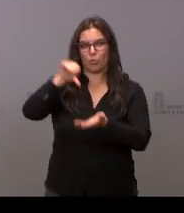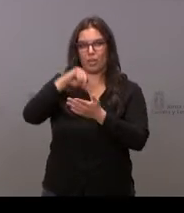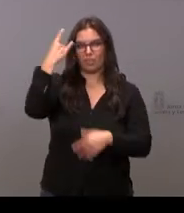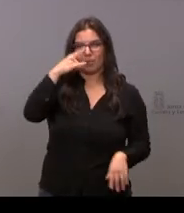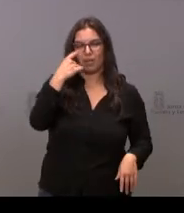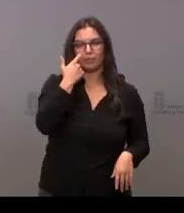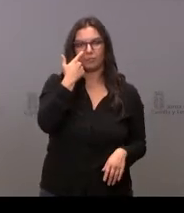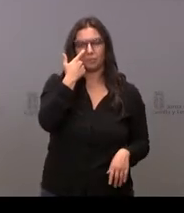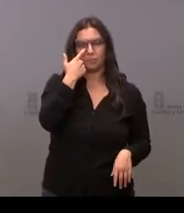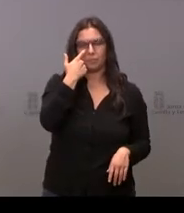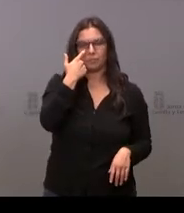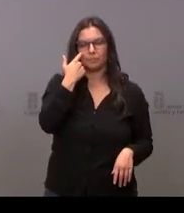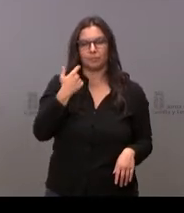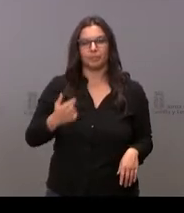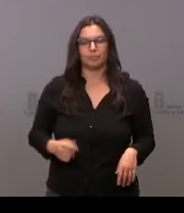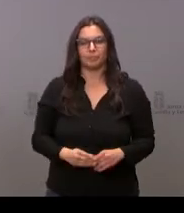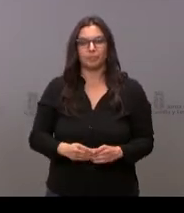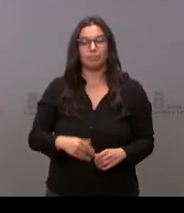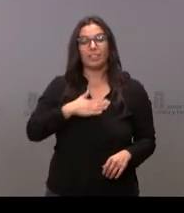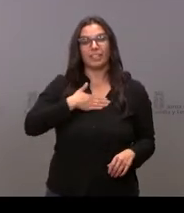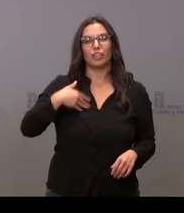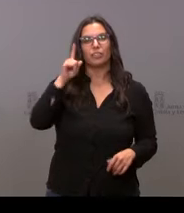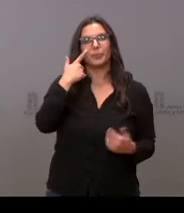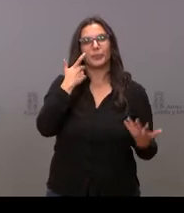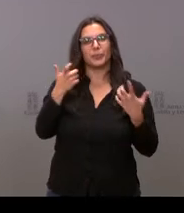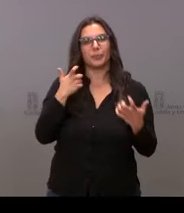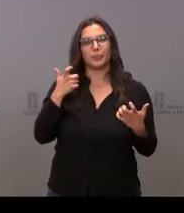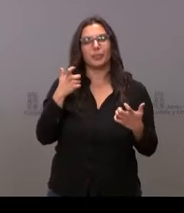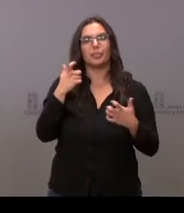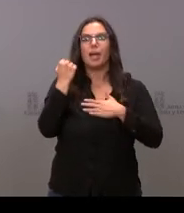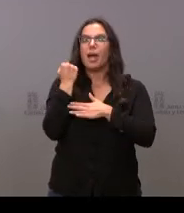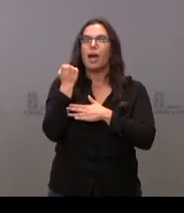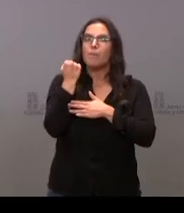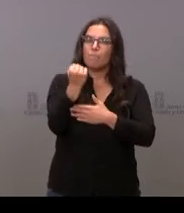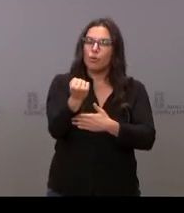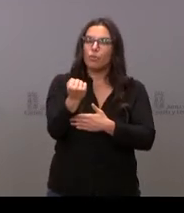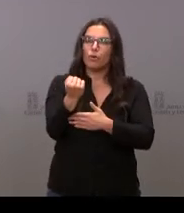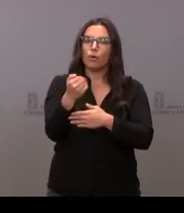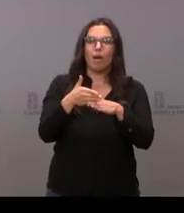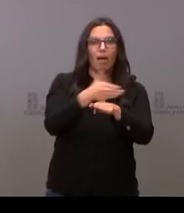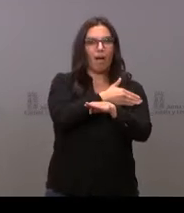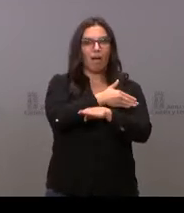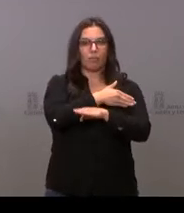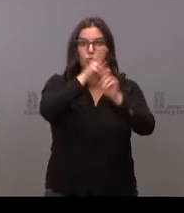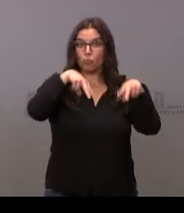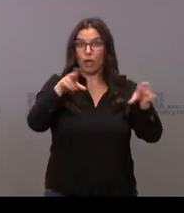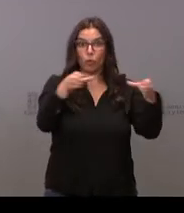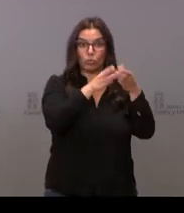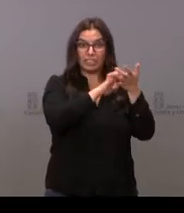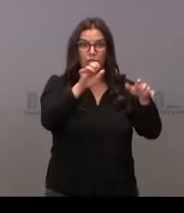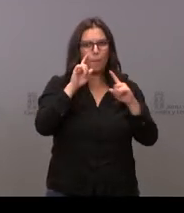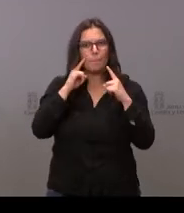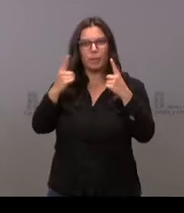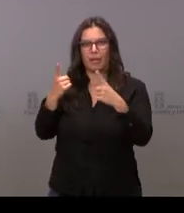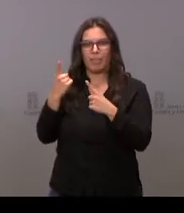pero es y quisiera remarcar lo un respaldo sin precedentes de la junta de castilla y léon a